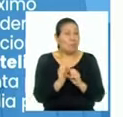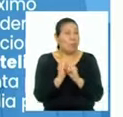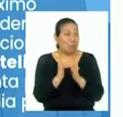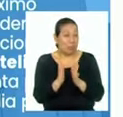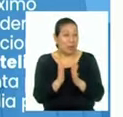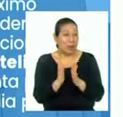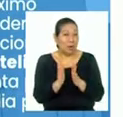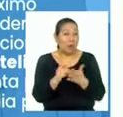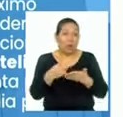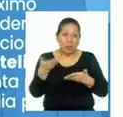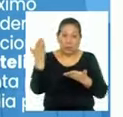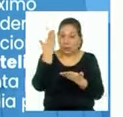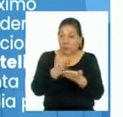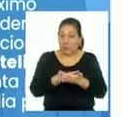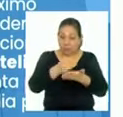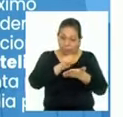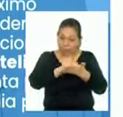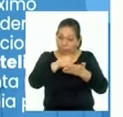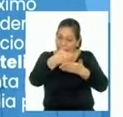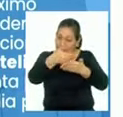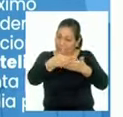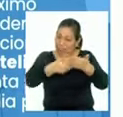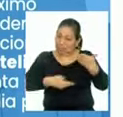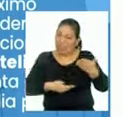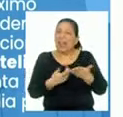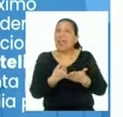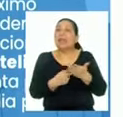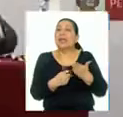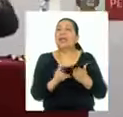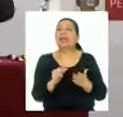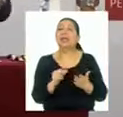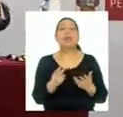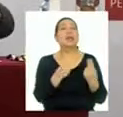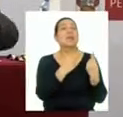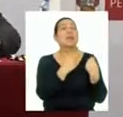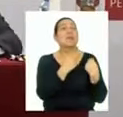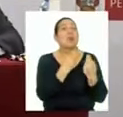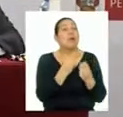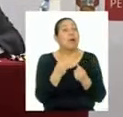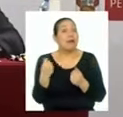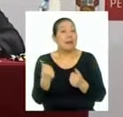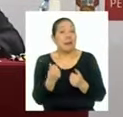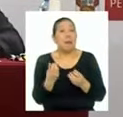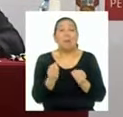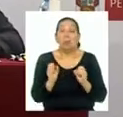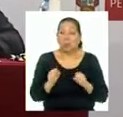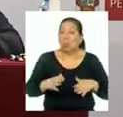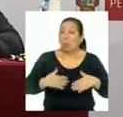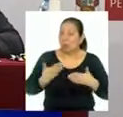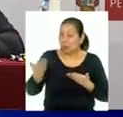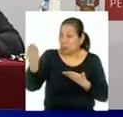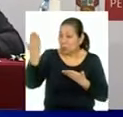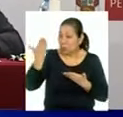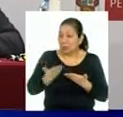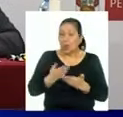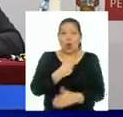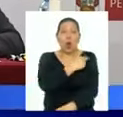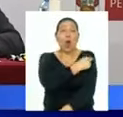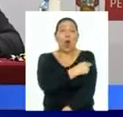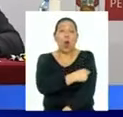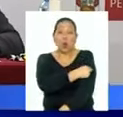firmado una adenda que va a permitir que quien nos suceda en el cargo muy rápidamente pueda recibir este